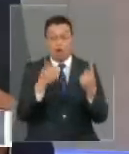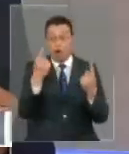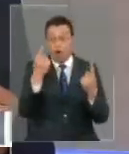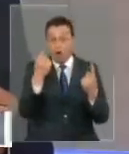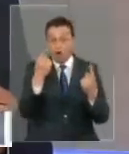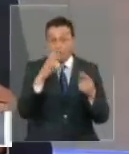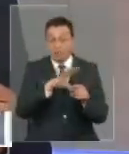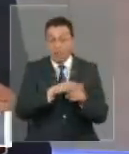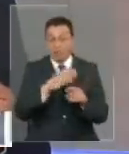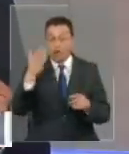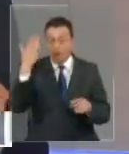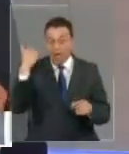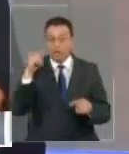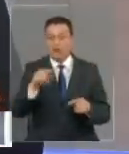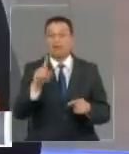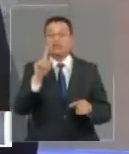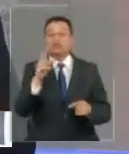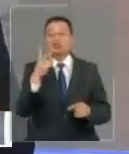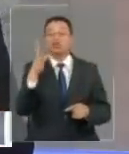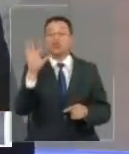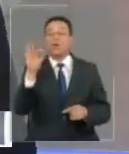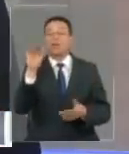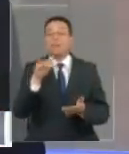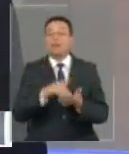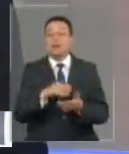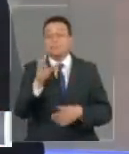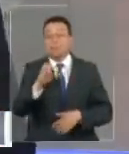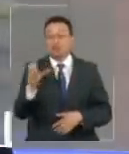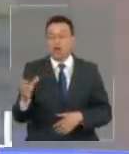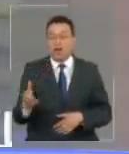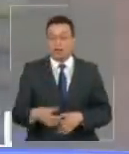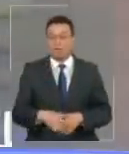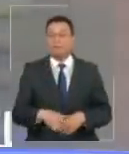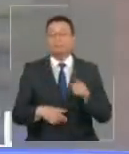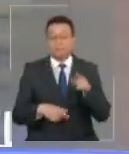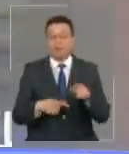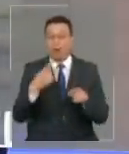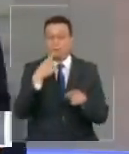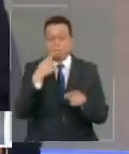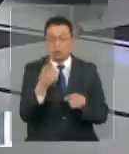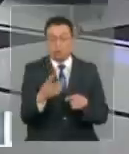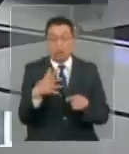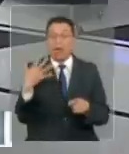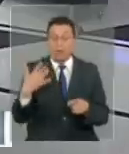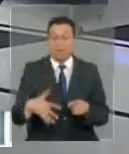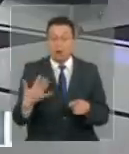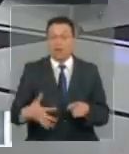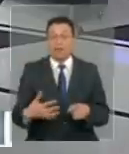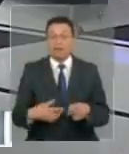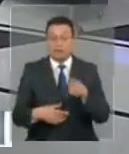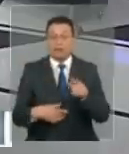11 médicos, miren, 11 médicos para 150.000 personas. Entonces yo creo que la pregunta es muy importante. Yo creo que acá lo